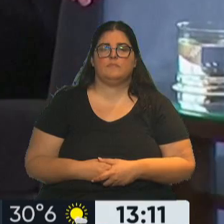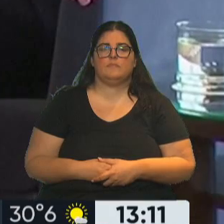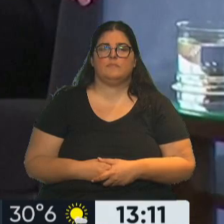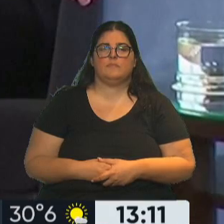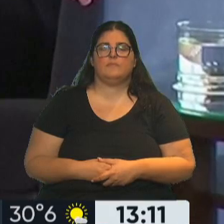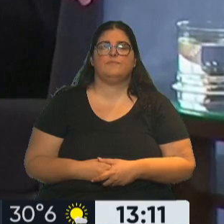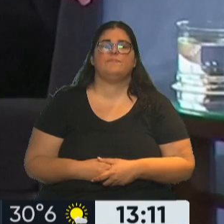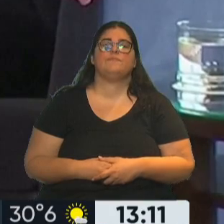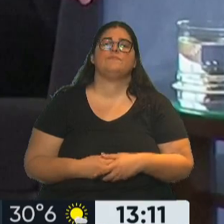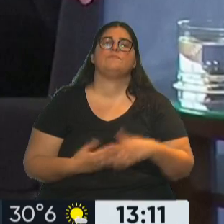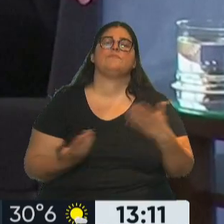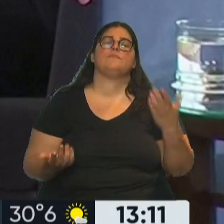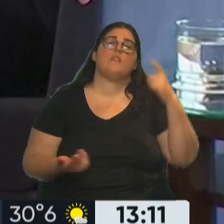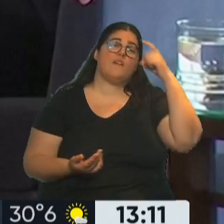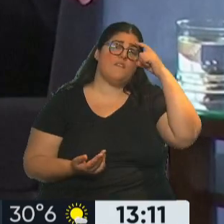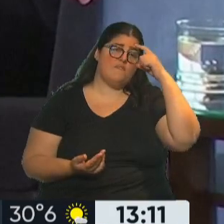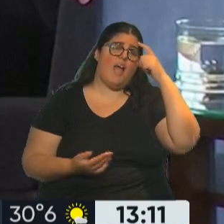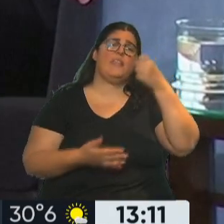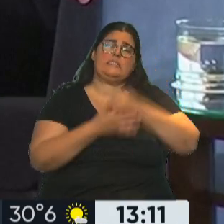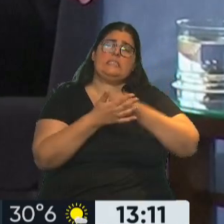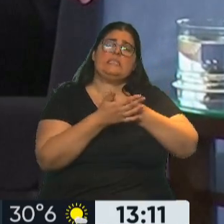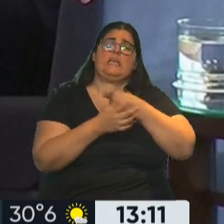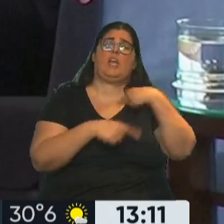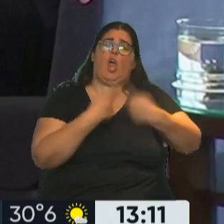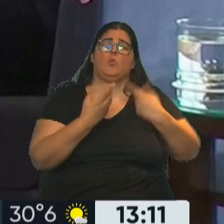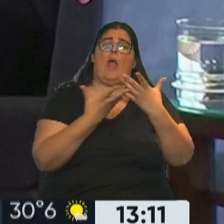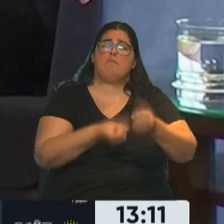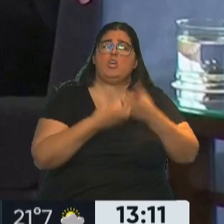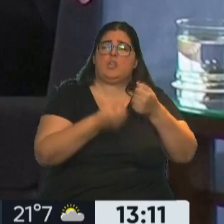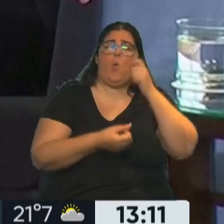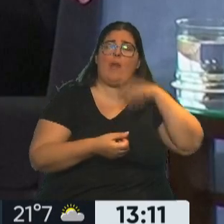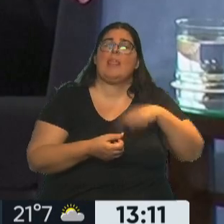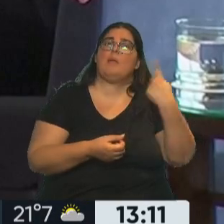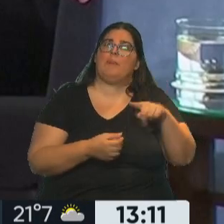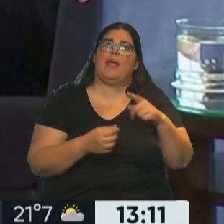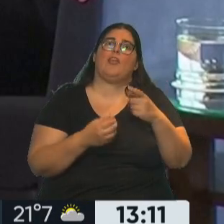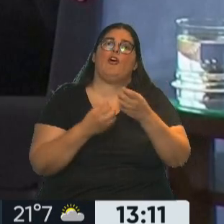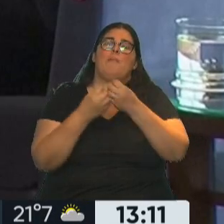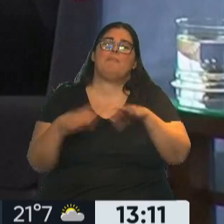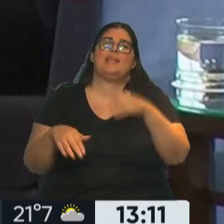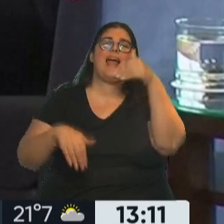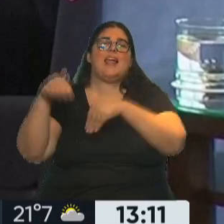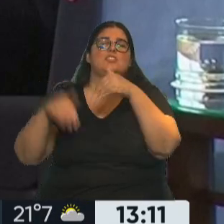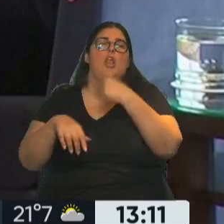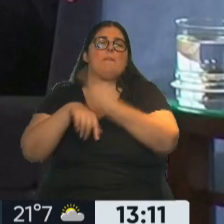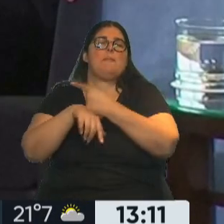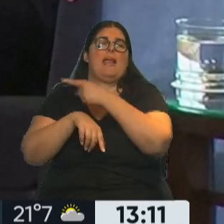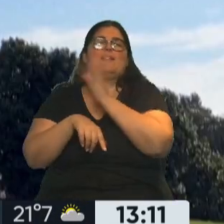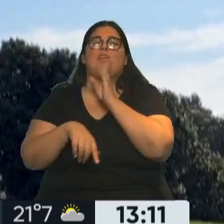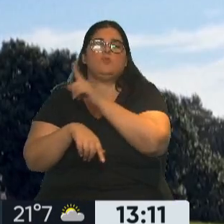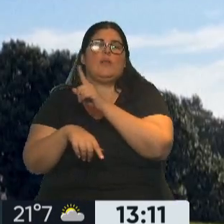no presidente Joe biden intenta mantener incrementar pero que empieza a complicarse por el inicio de las primarias presidenciales en los Estados